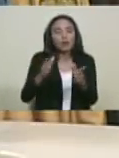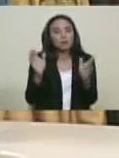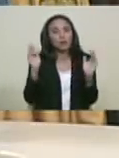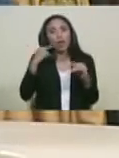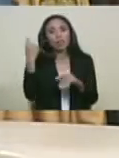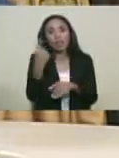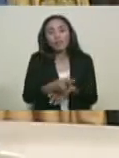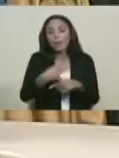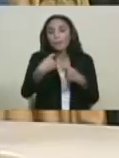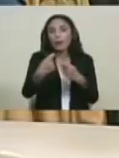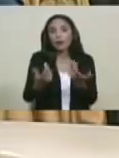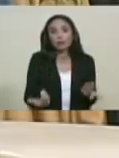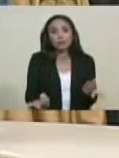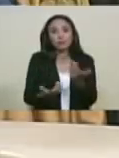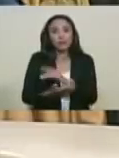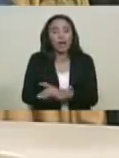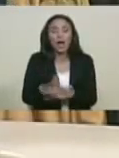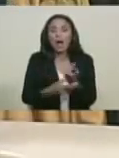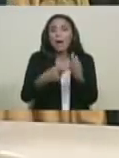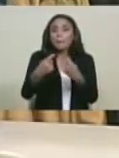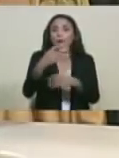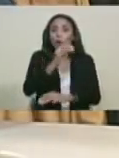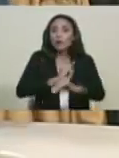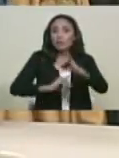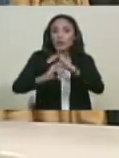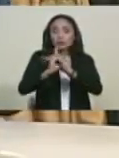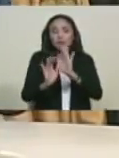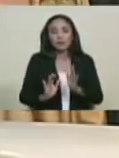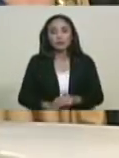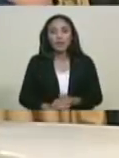el combustible al precio internacional